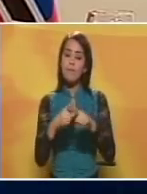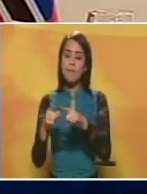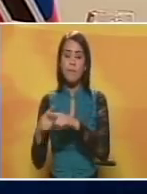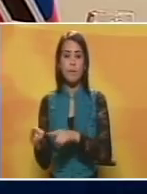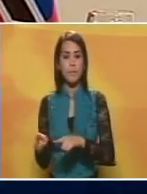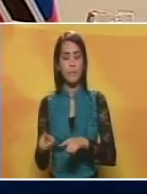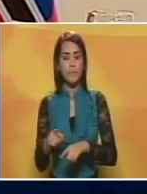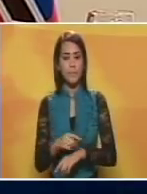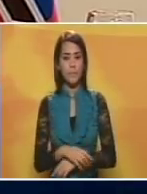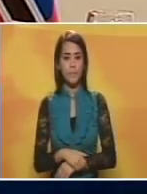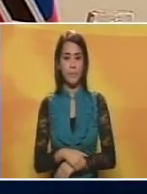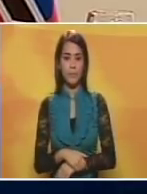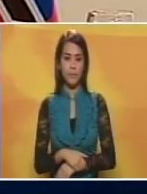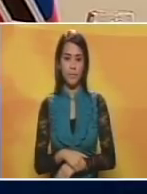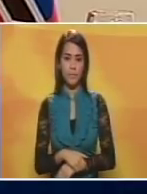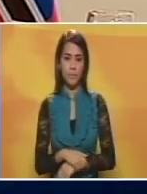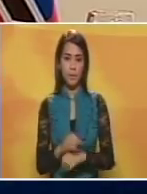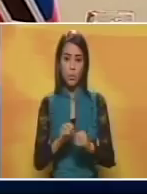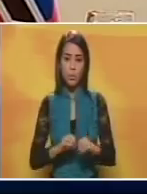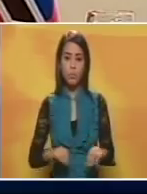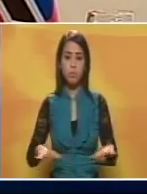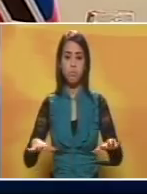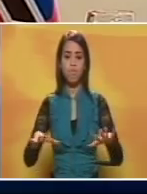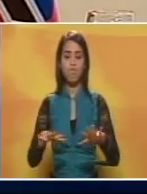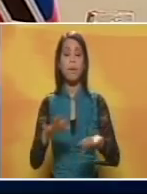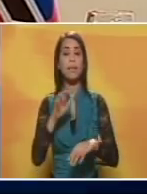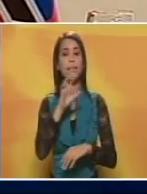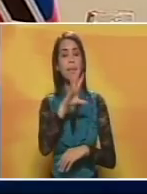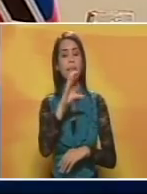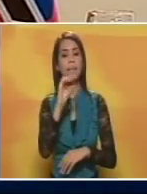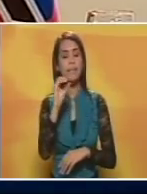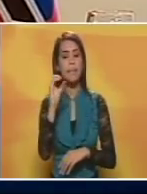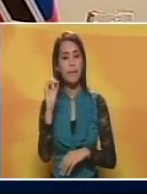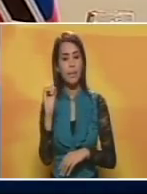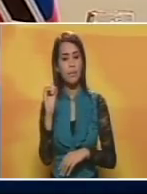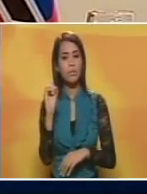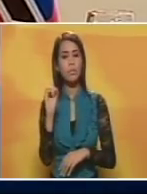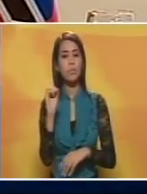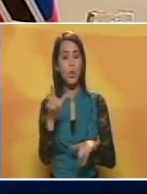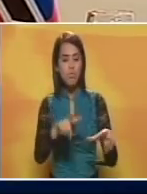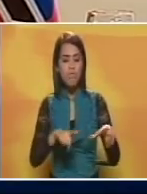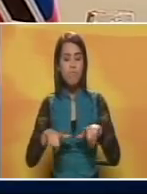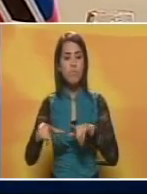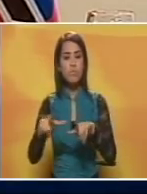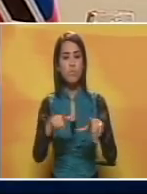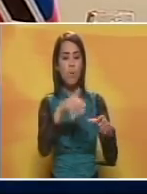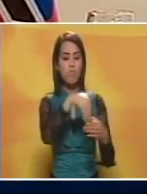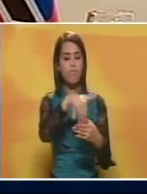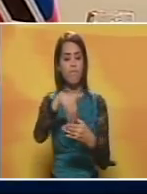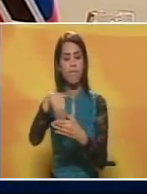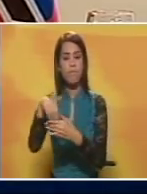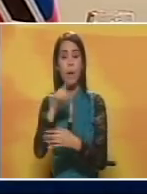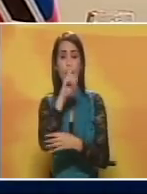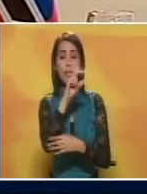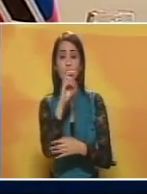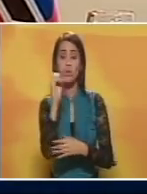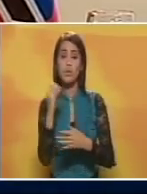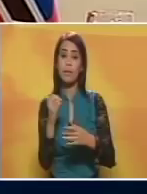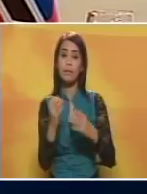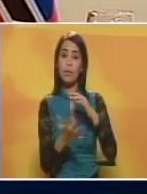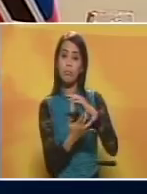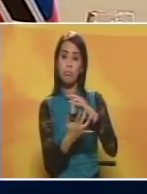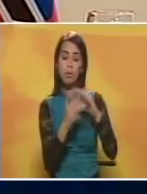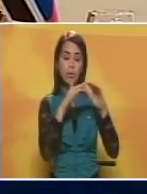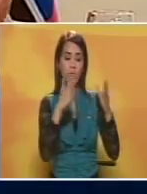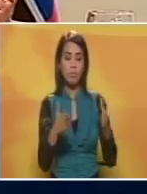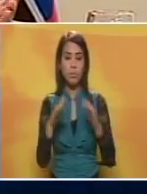puntos. Vamos a tener desplegados 500 centros de votación, 1.200 máquinas de